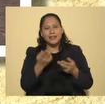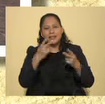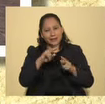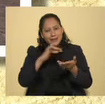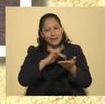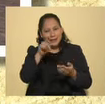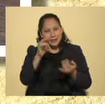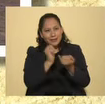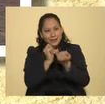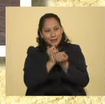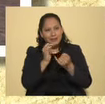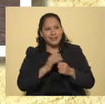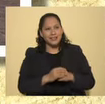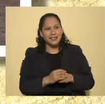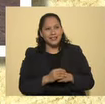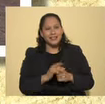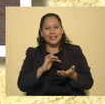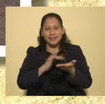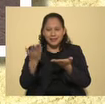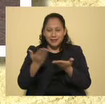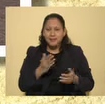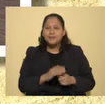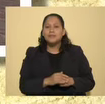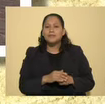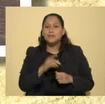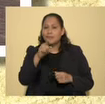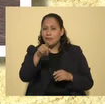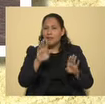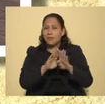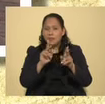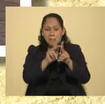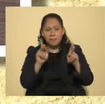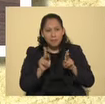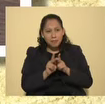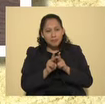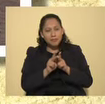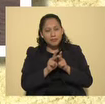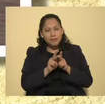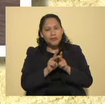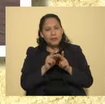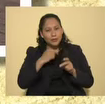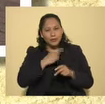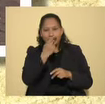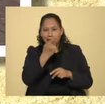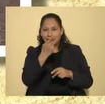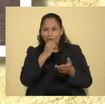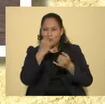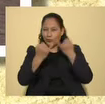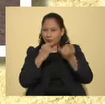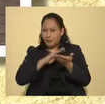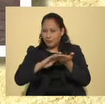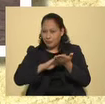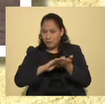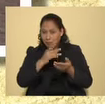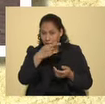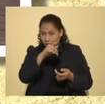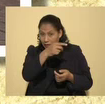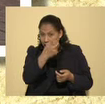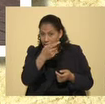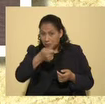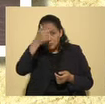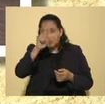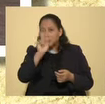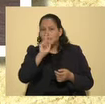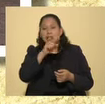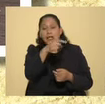por venir. Y bueno, tu plaza, de alguna manera lo digo de broma, pero no es la primera y por